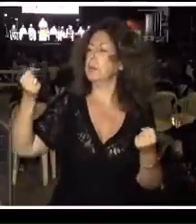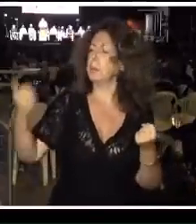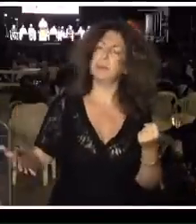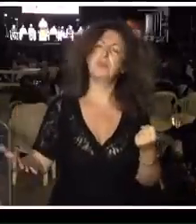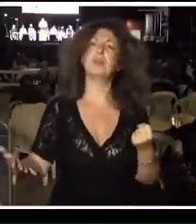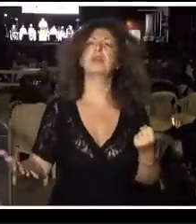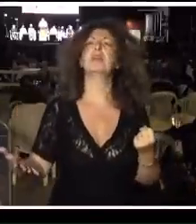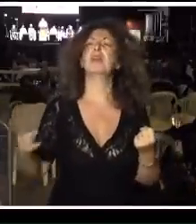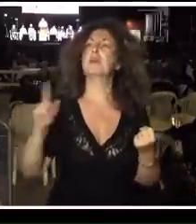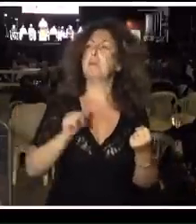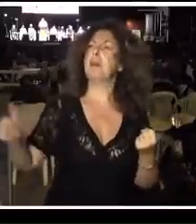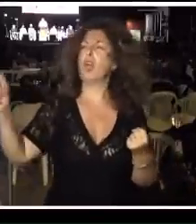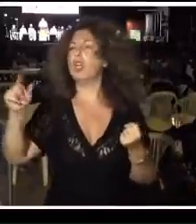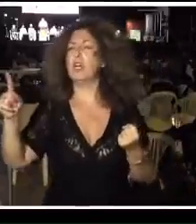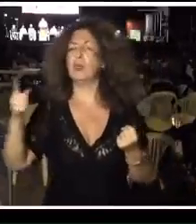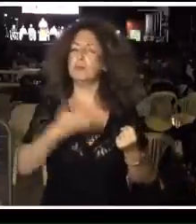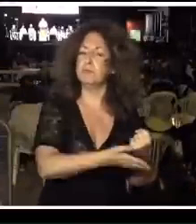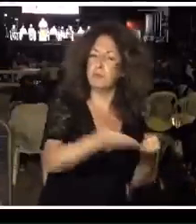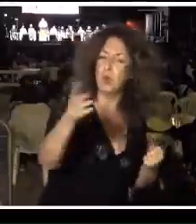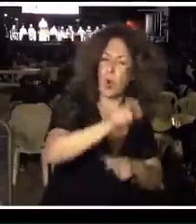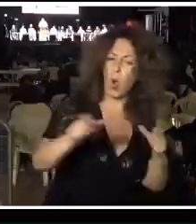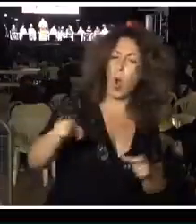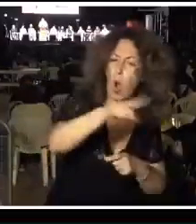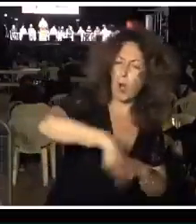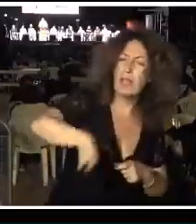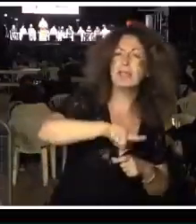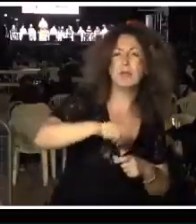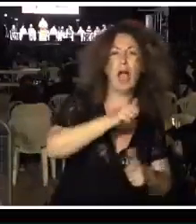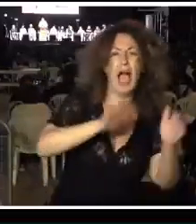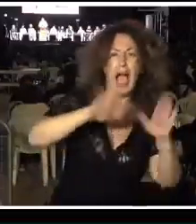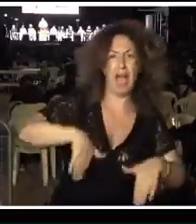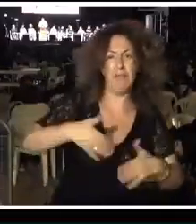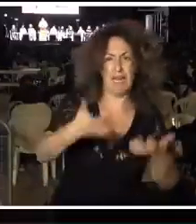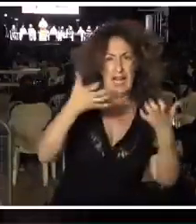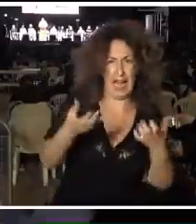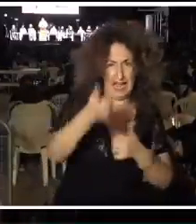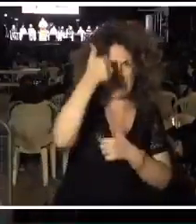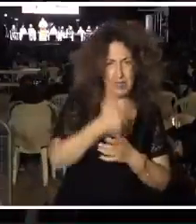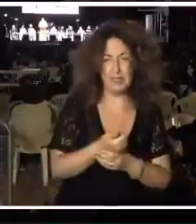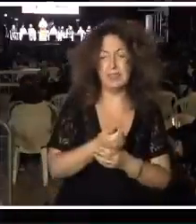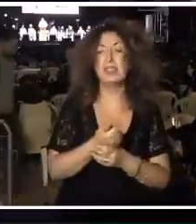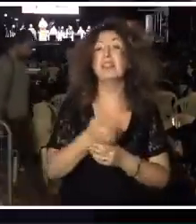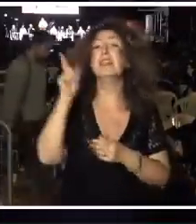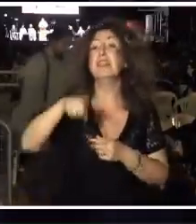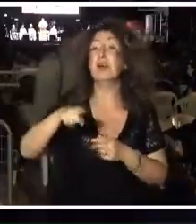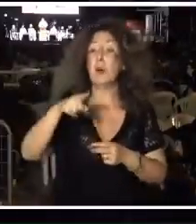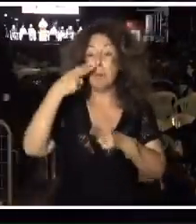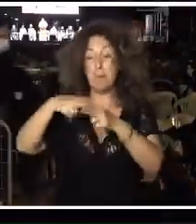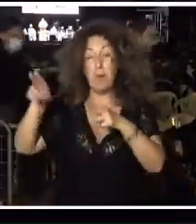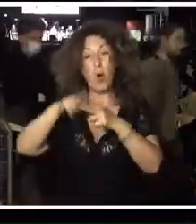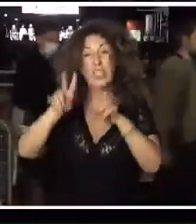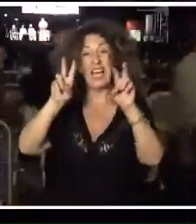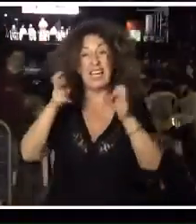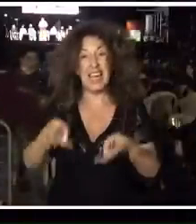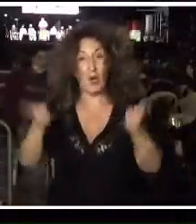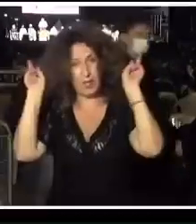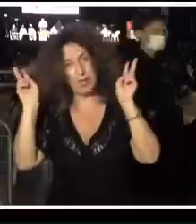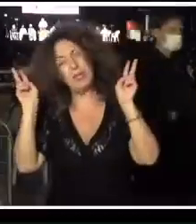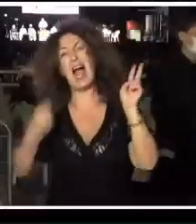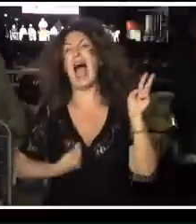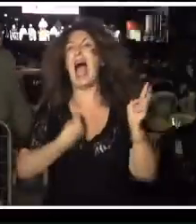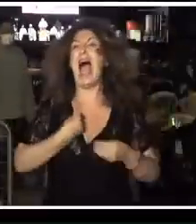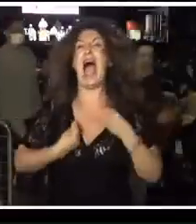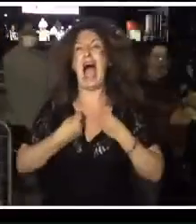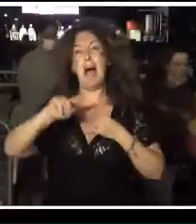interés colectivo. En tiempos de pandemia, las políticas neoliberales son aún mayor amenaza contra